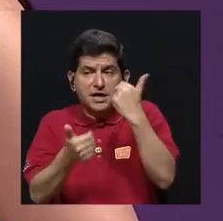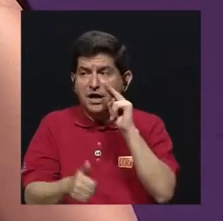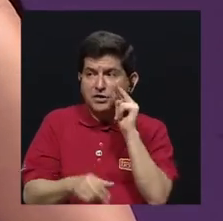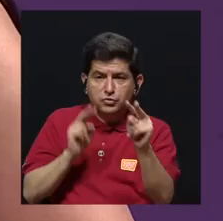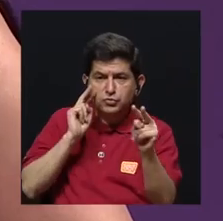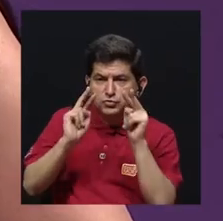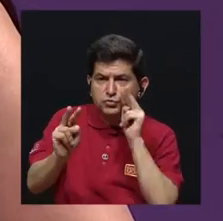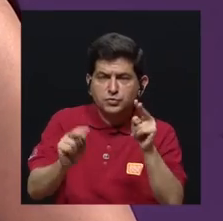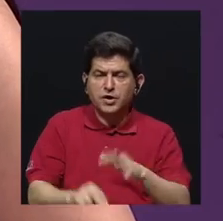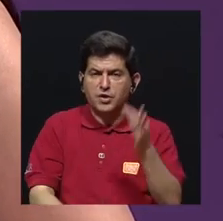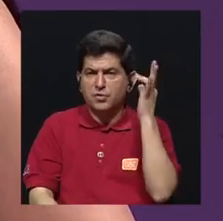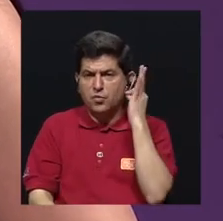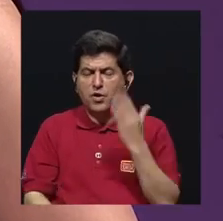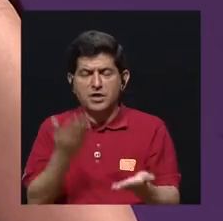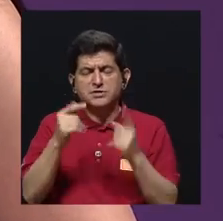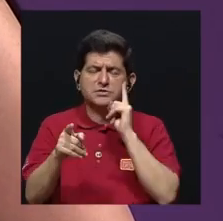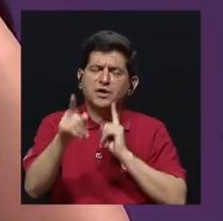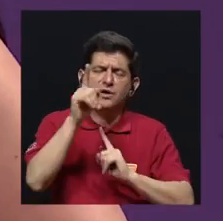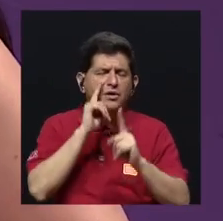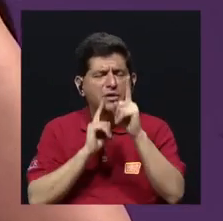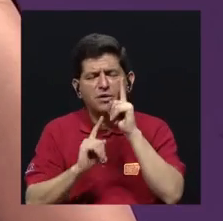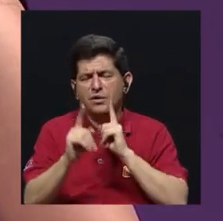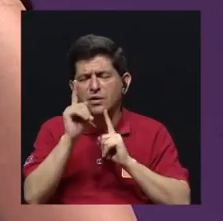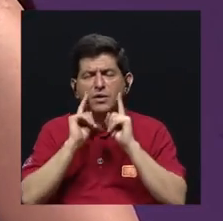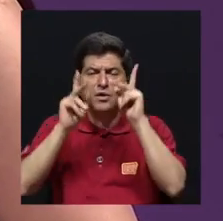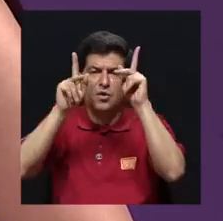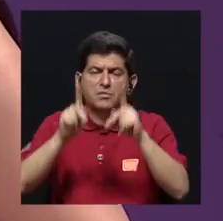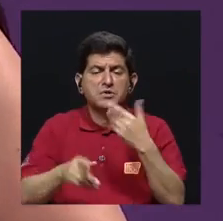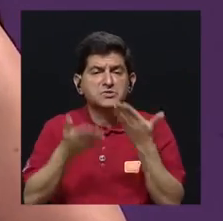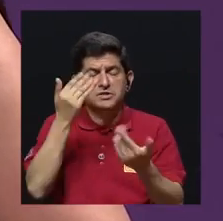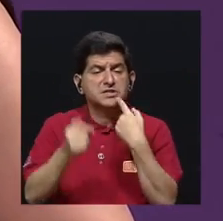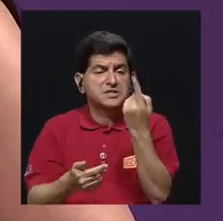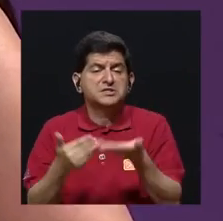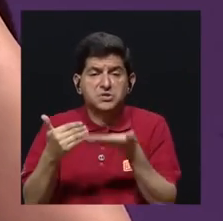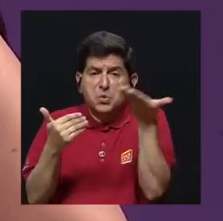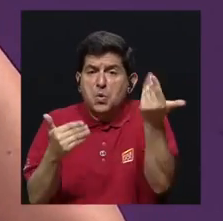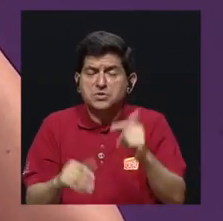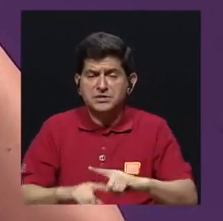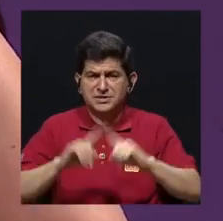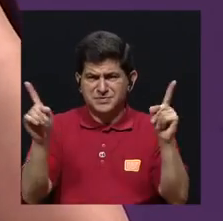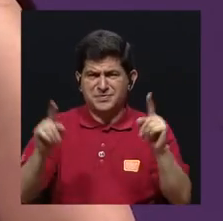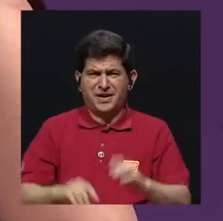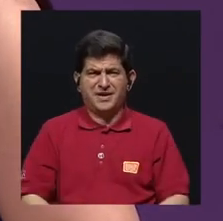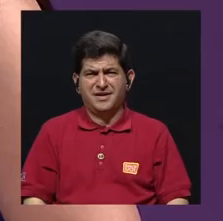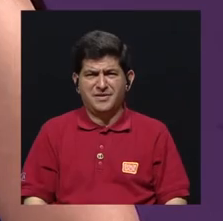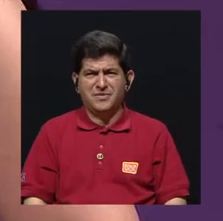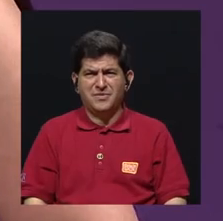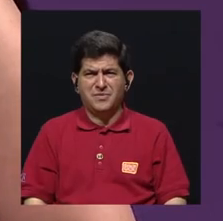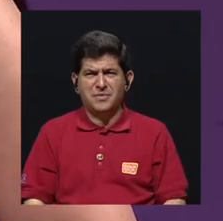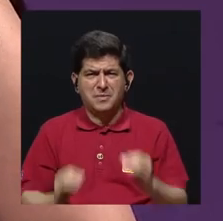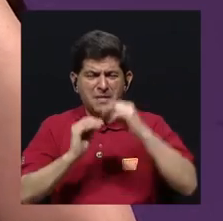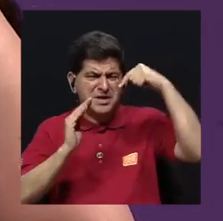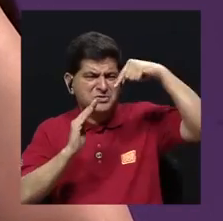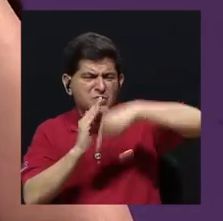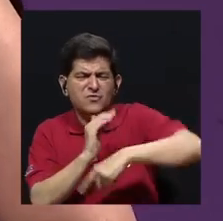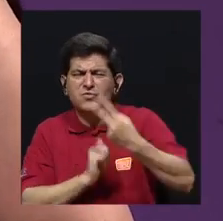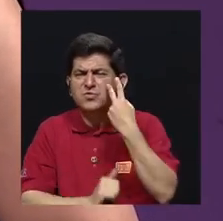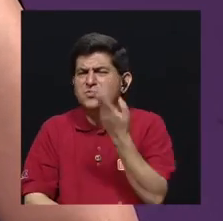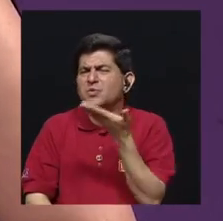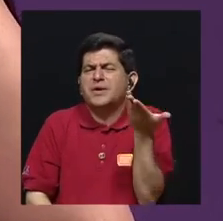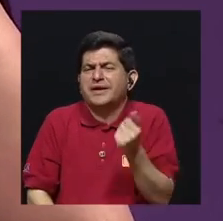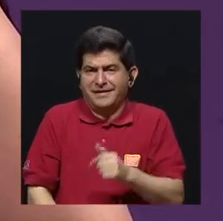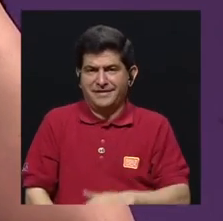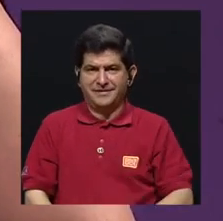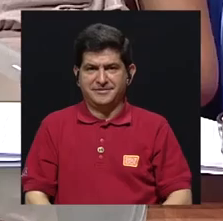venido comentando que han visto como desde señoras que se han atacado a llorar o otros, ¿verdad?, que han dicho estas cosas, pero más allá, como, ¿qué han podido